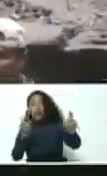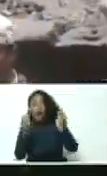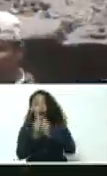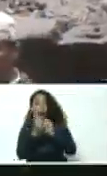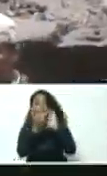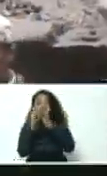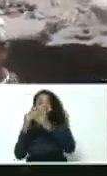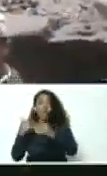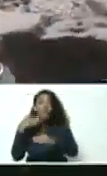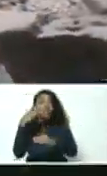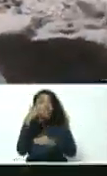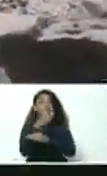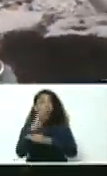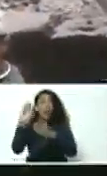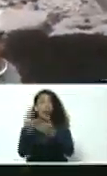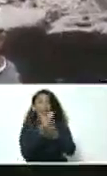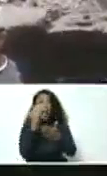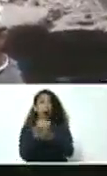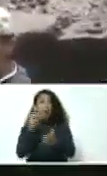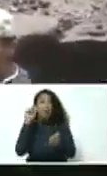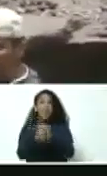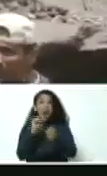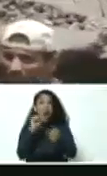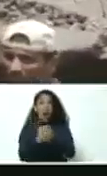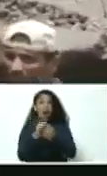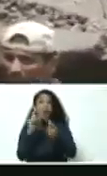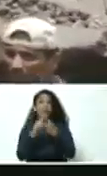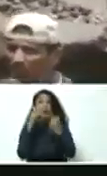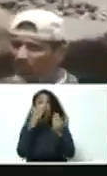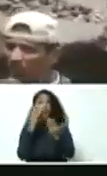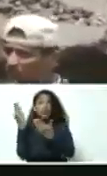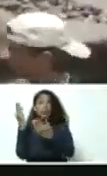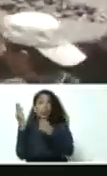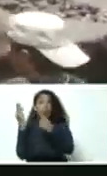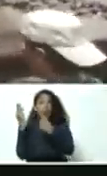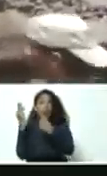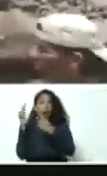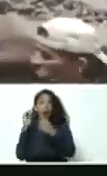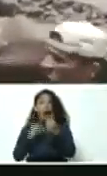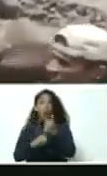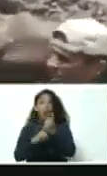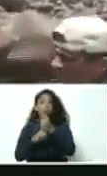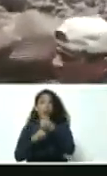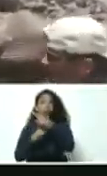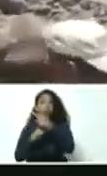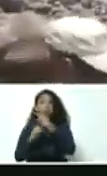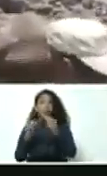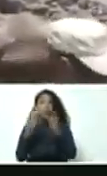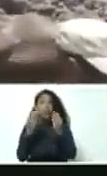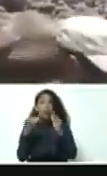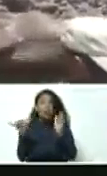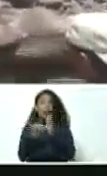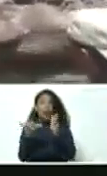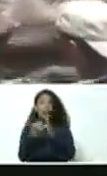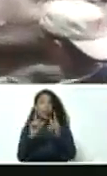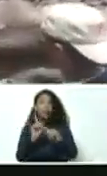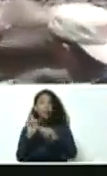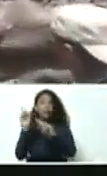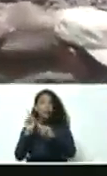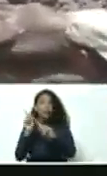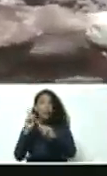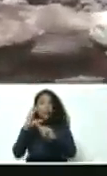comunidad salimos a quitar las piedras. Ahí está una de las tomas de apoyo. Esto es aquí muy cerca. Muy cerca